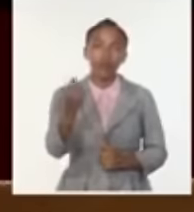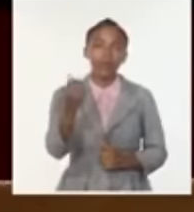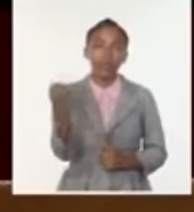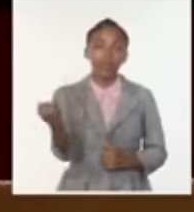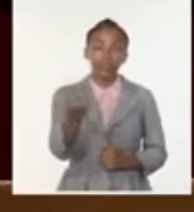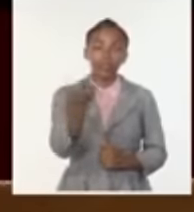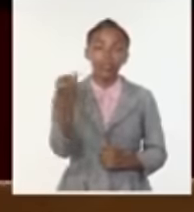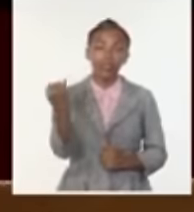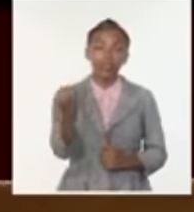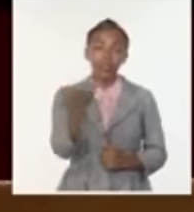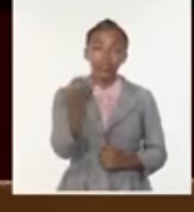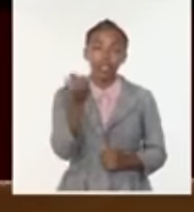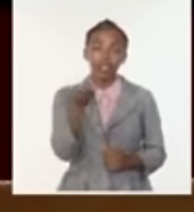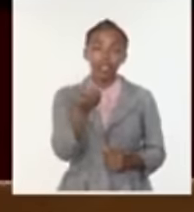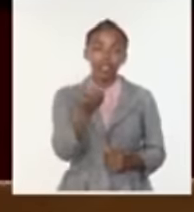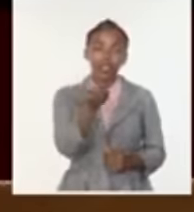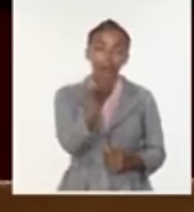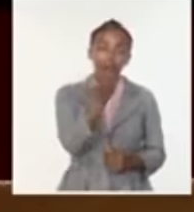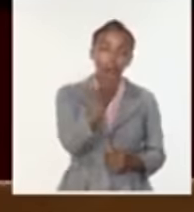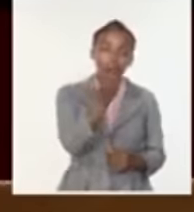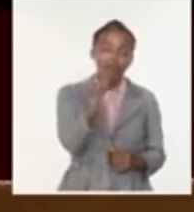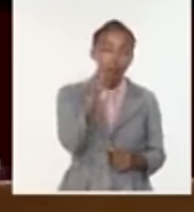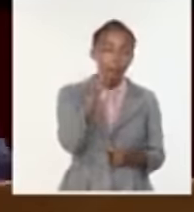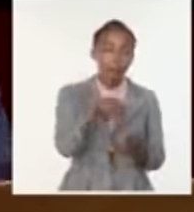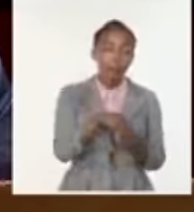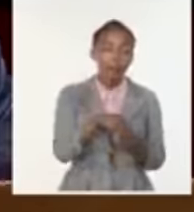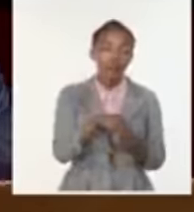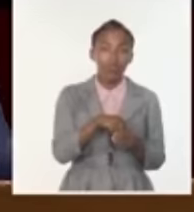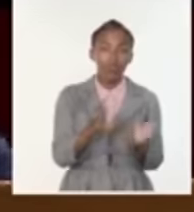de alimentos y combustible.